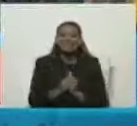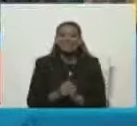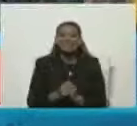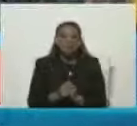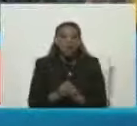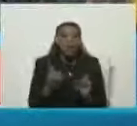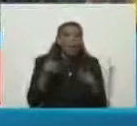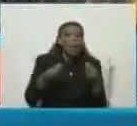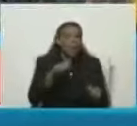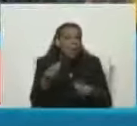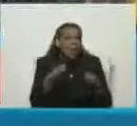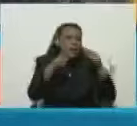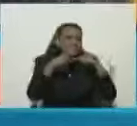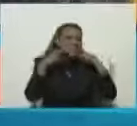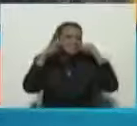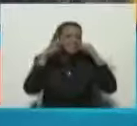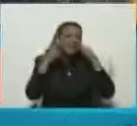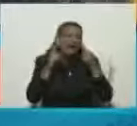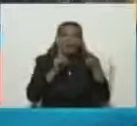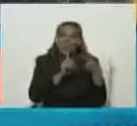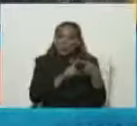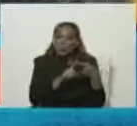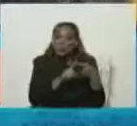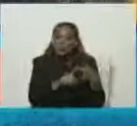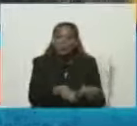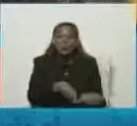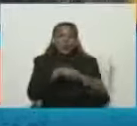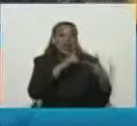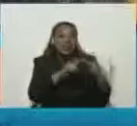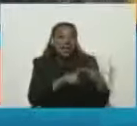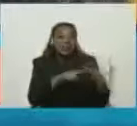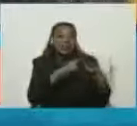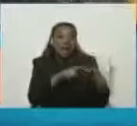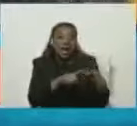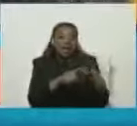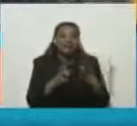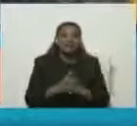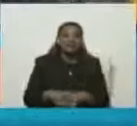¿Cómo la haríamos? A la una, a las dos, a las tres.